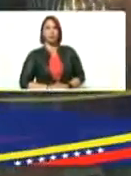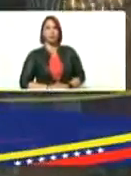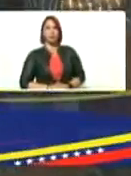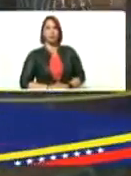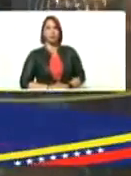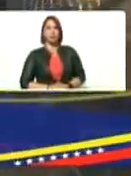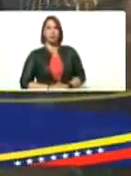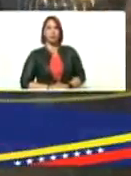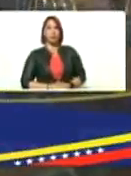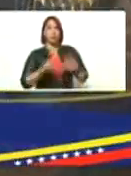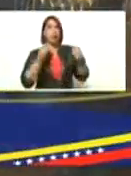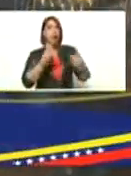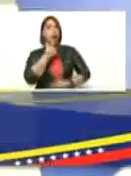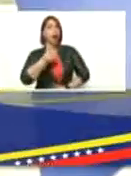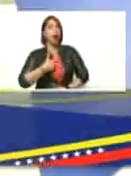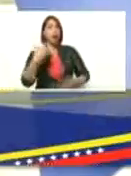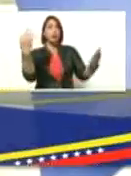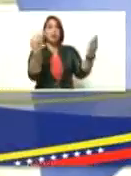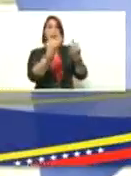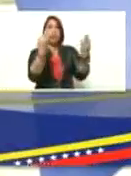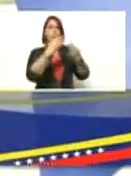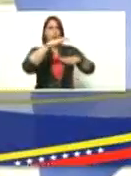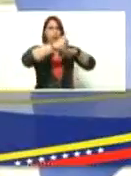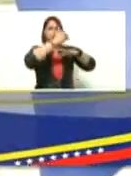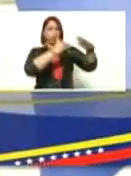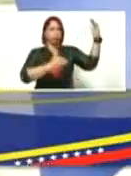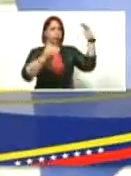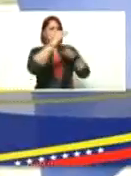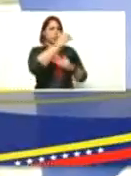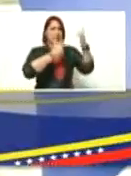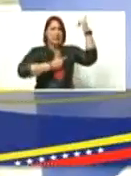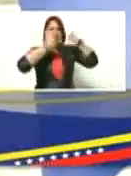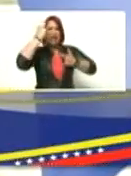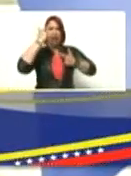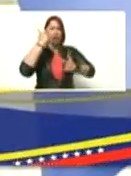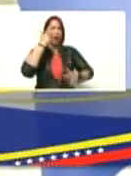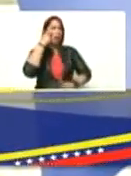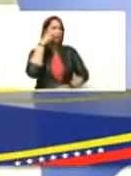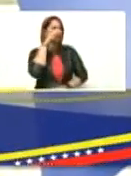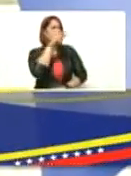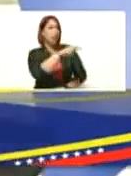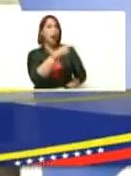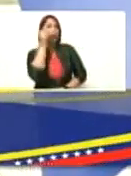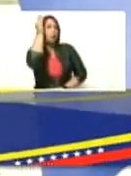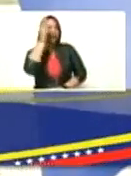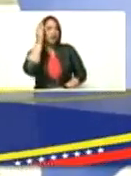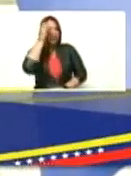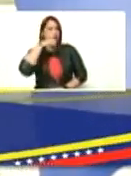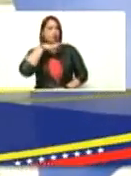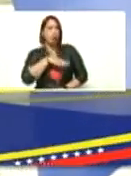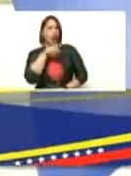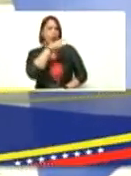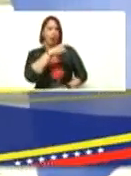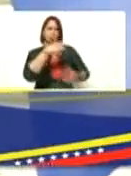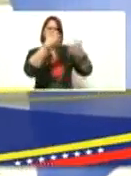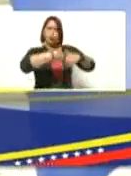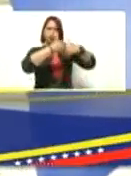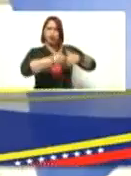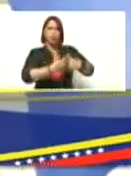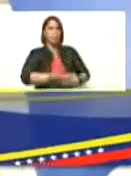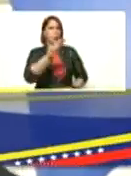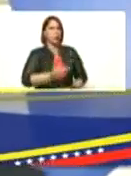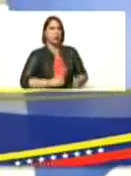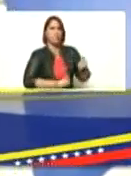Como nos dijo siempre el comandante Chávez, la perspectiva y la conciencia histórica son un motor indispensable